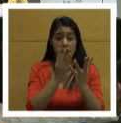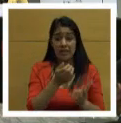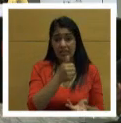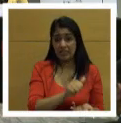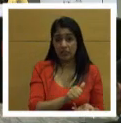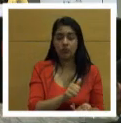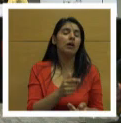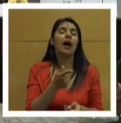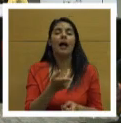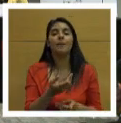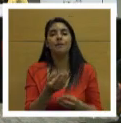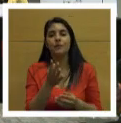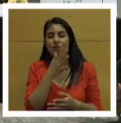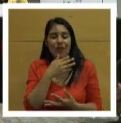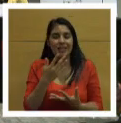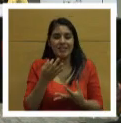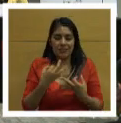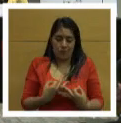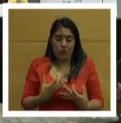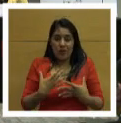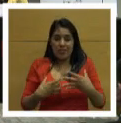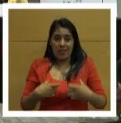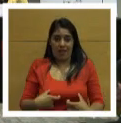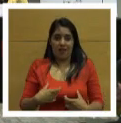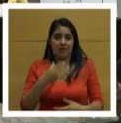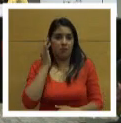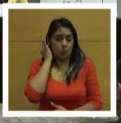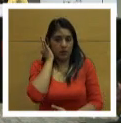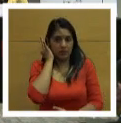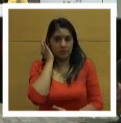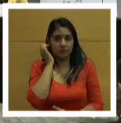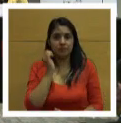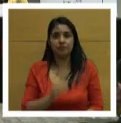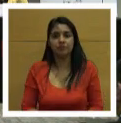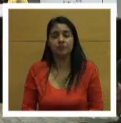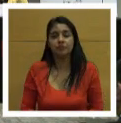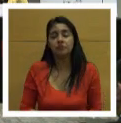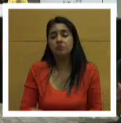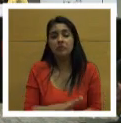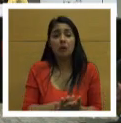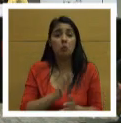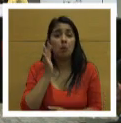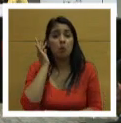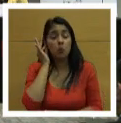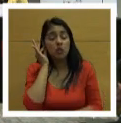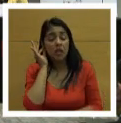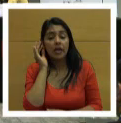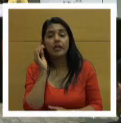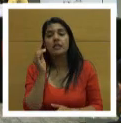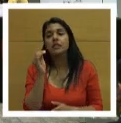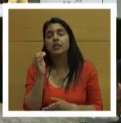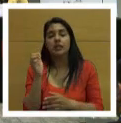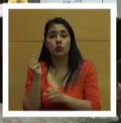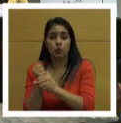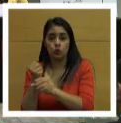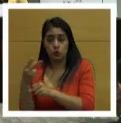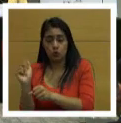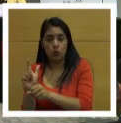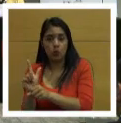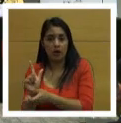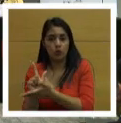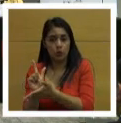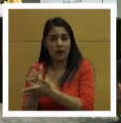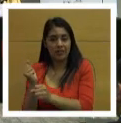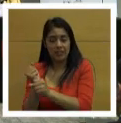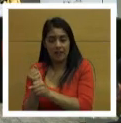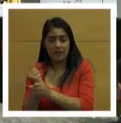hace un tiempo, ahora menos, que cuando una mujer tenía una medida cautelar de prohibición de acercarse al lugar donde se encuentra, el lugar de trabajo, ¿cierto? Si